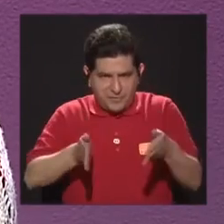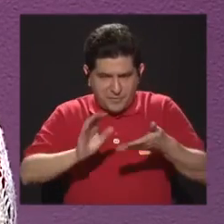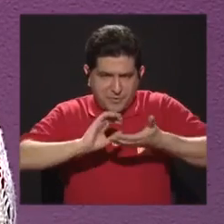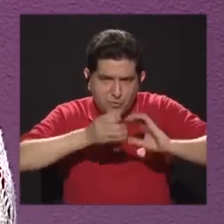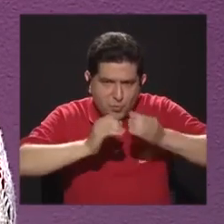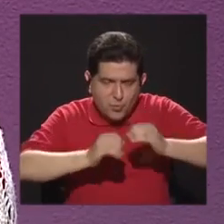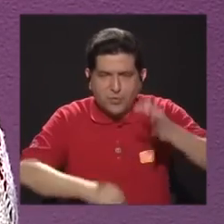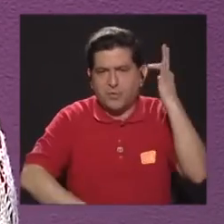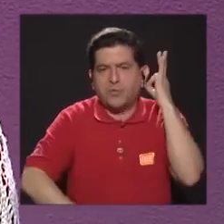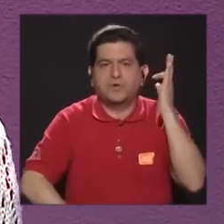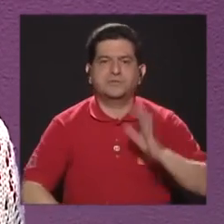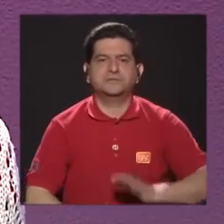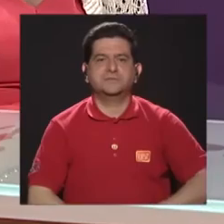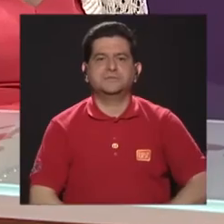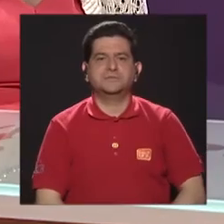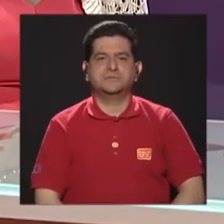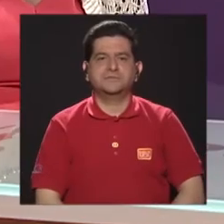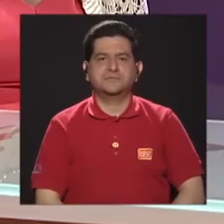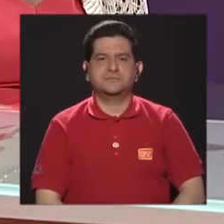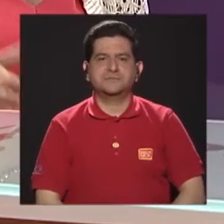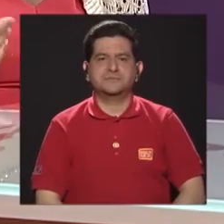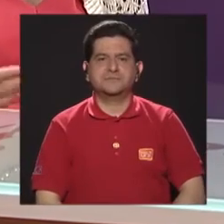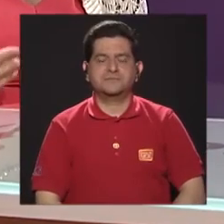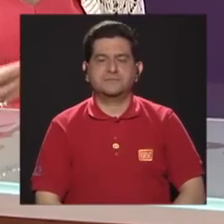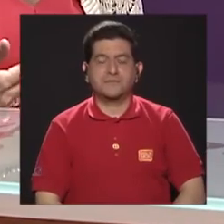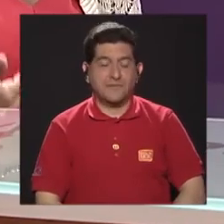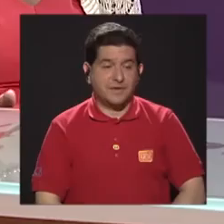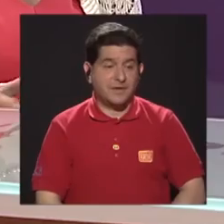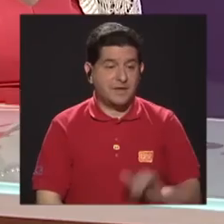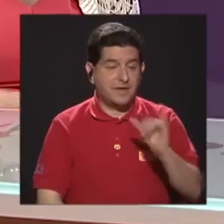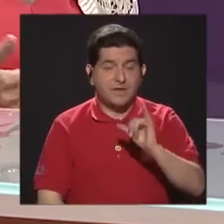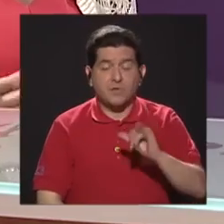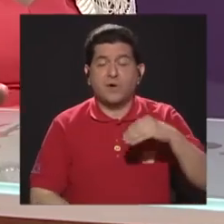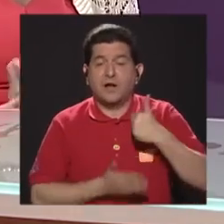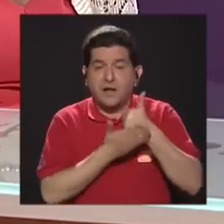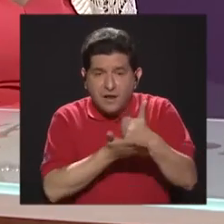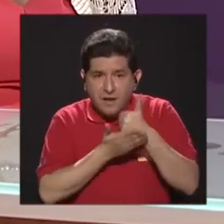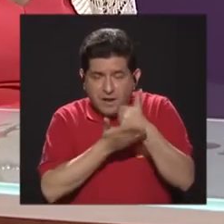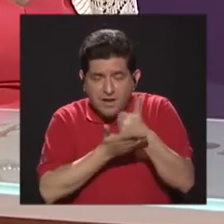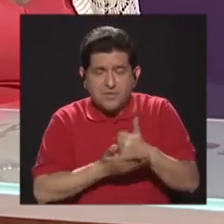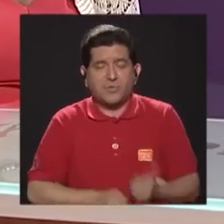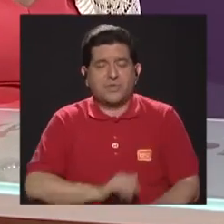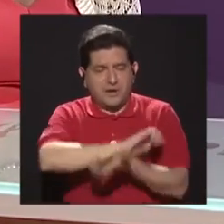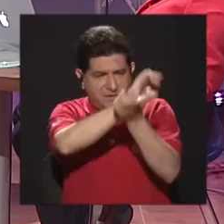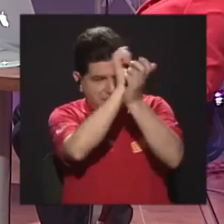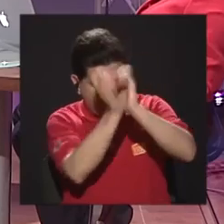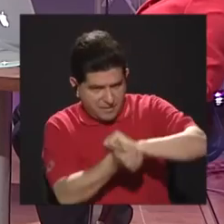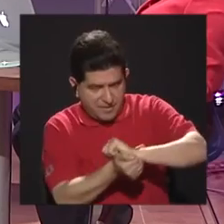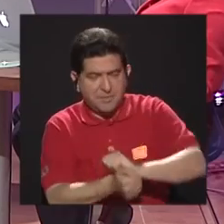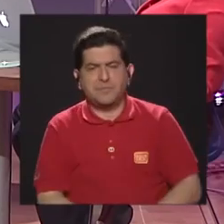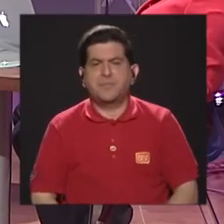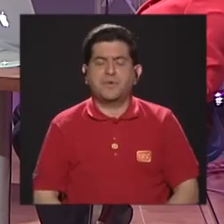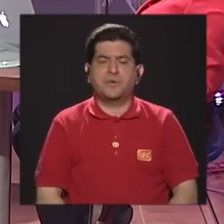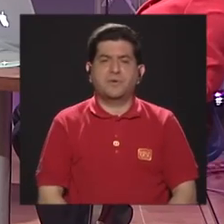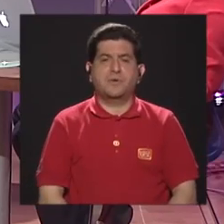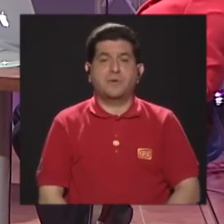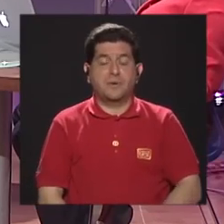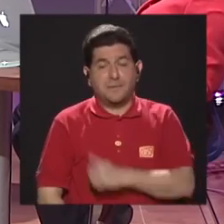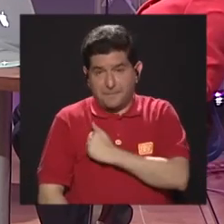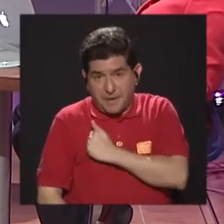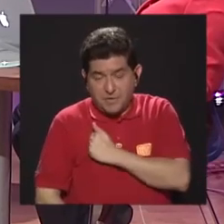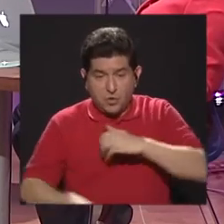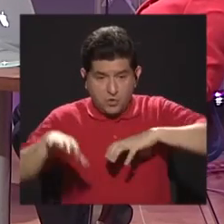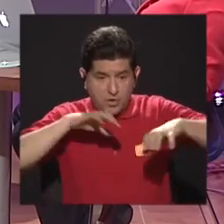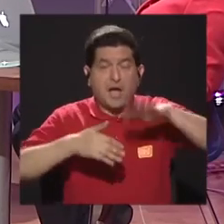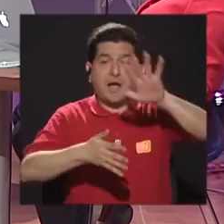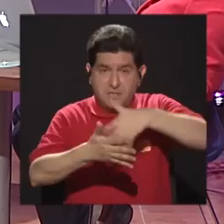de mujeres y de esa forma también se va contribuyendo con ese cambio. Acciones también, perdón, sobre las